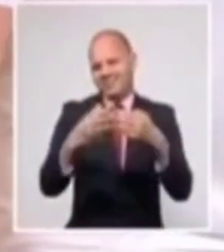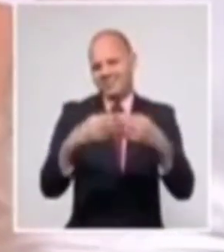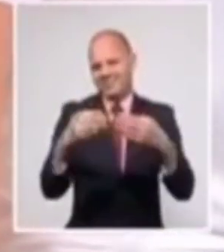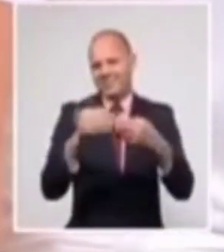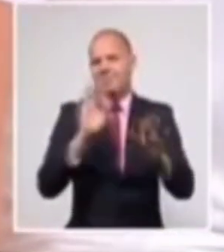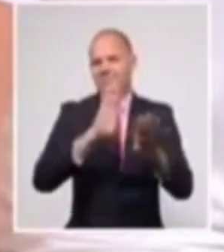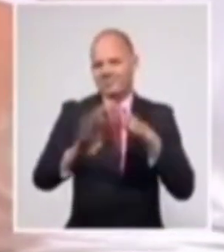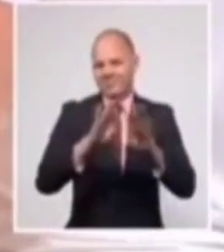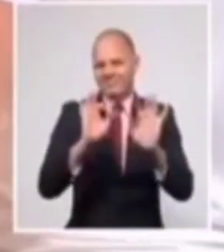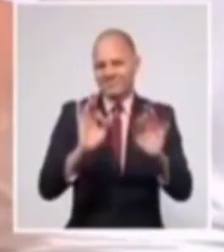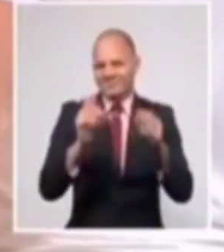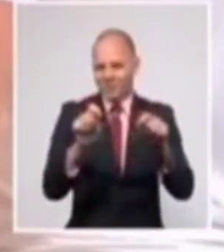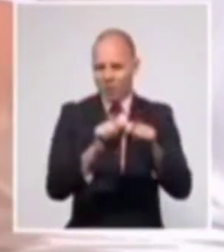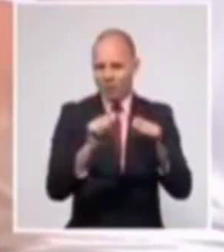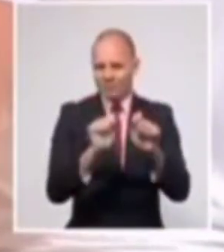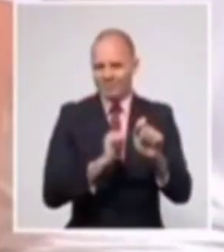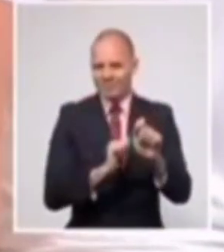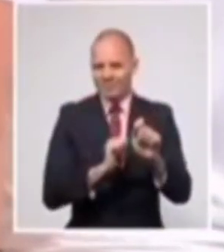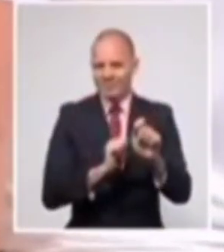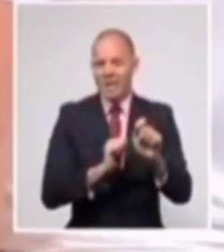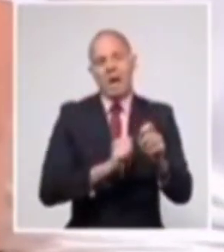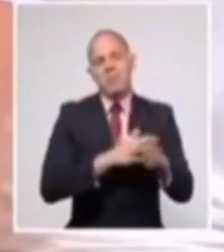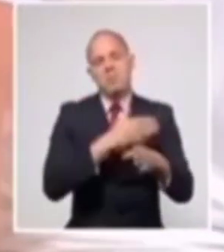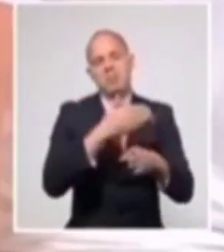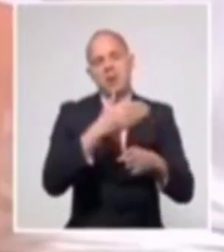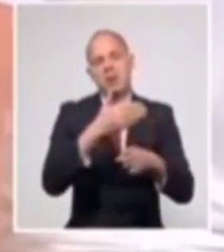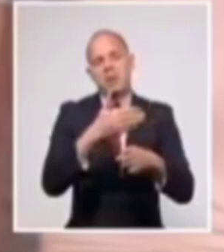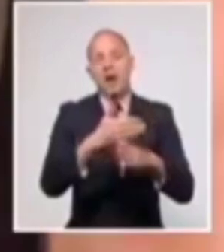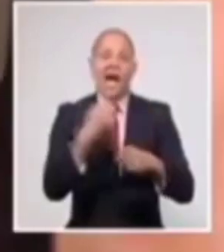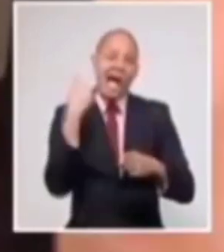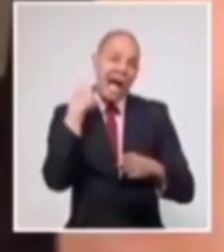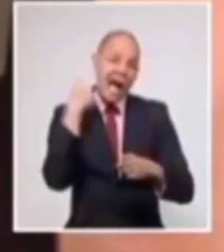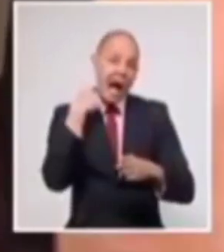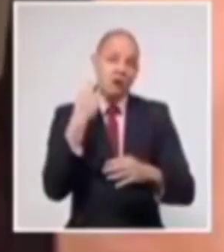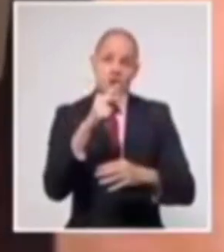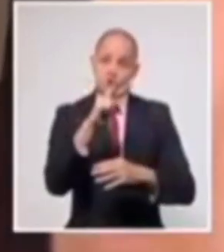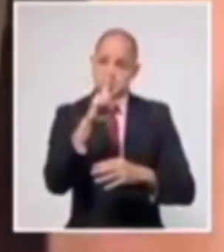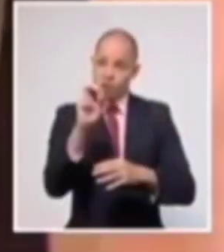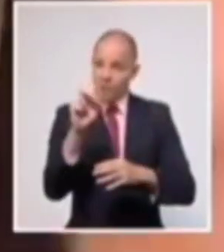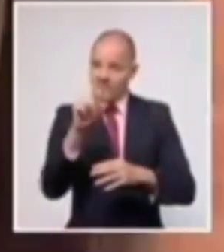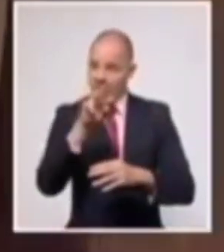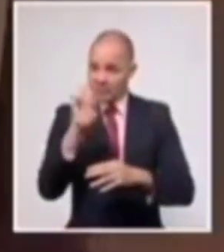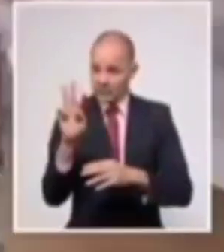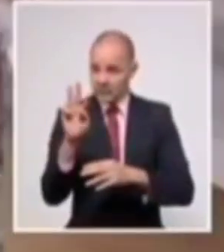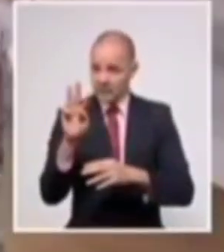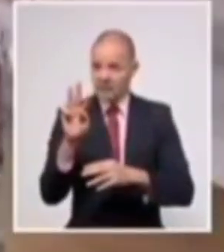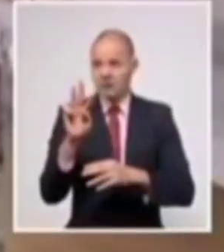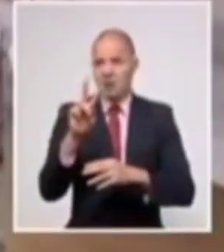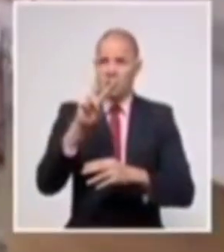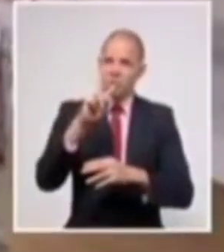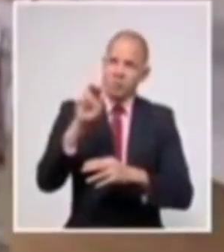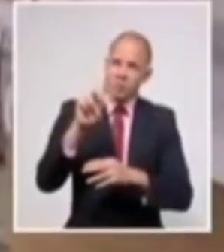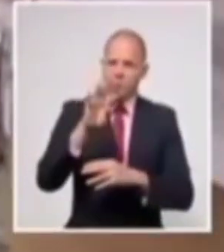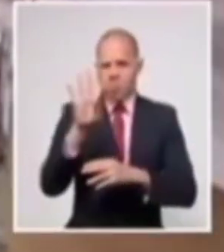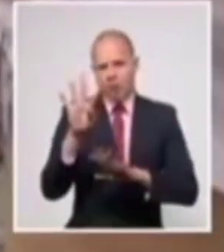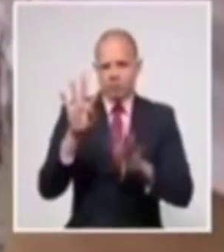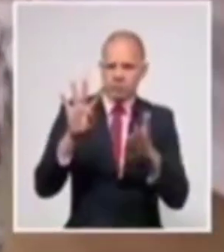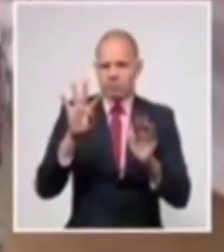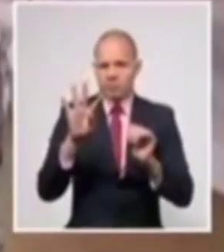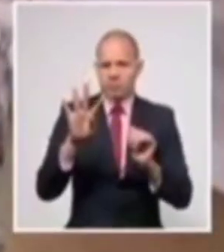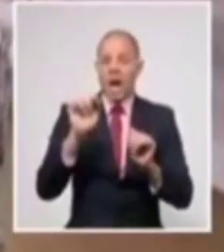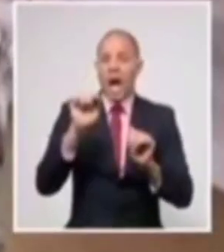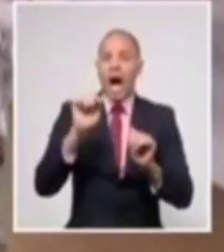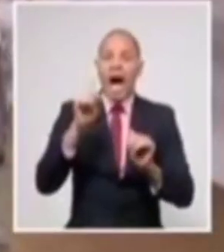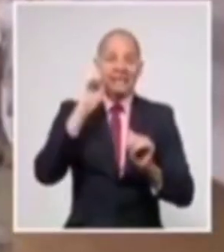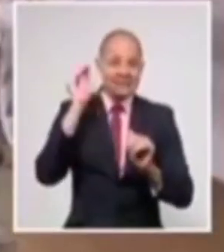el nivel de recuperación económica alcanzado en los años 2003 y 2004 permitió el inicio de la retirada del dólar como medio de